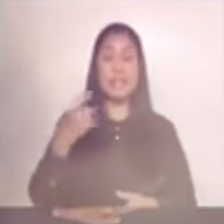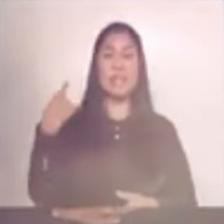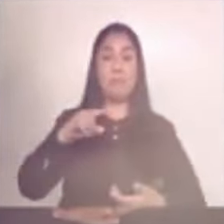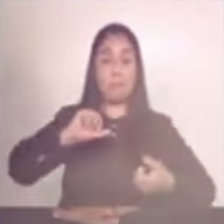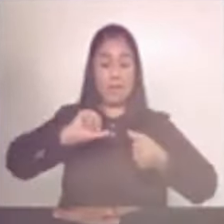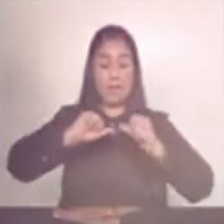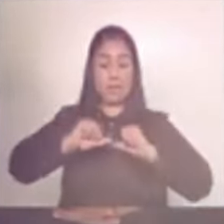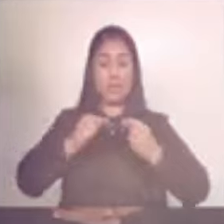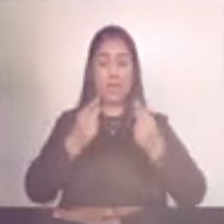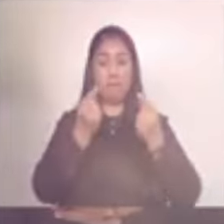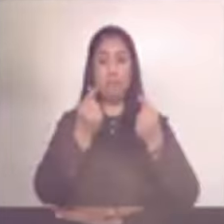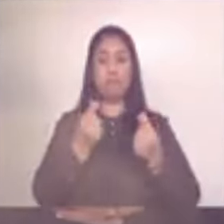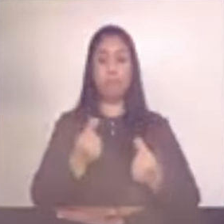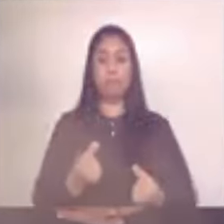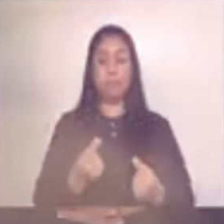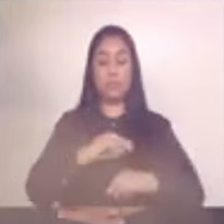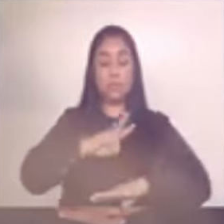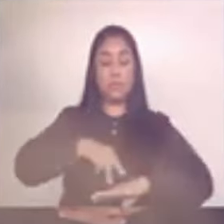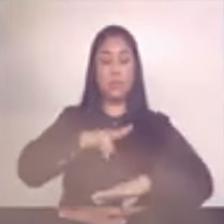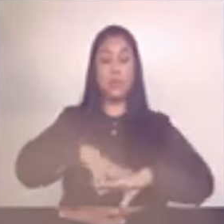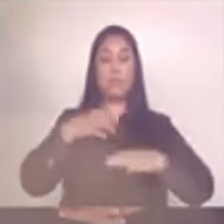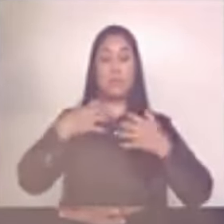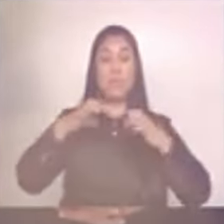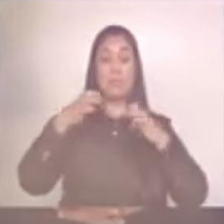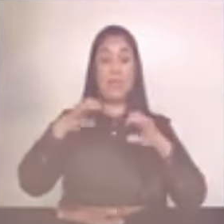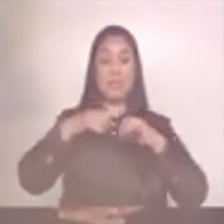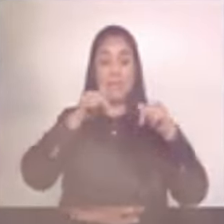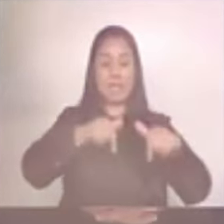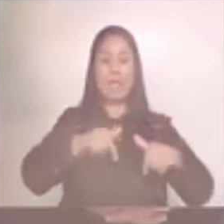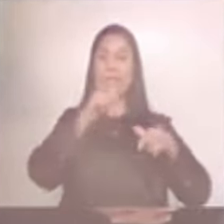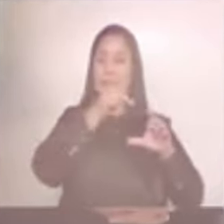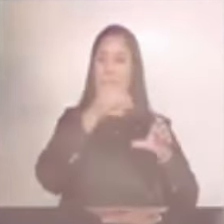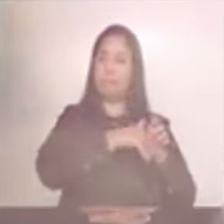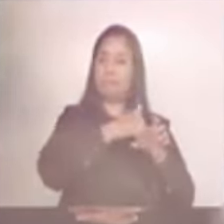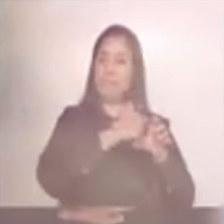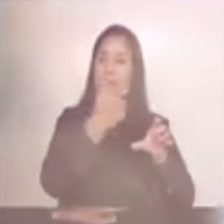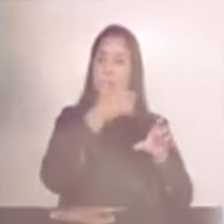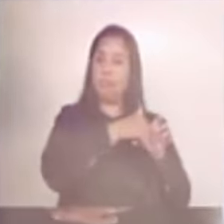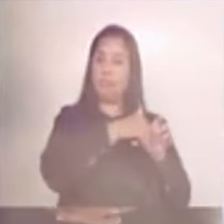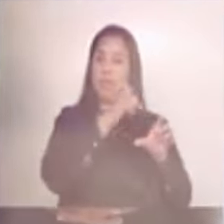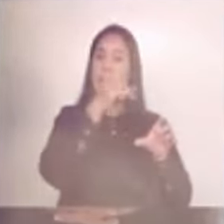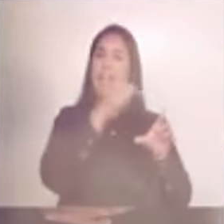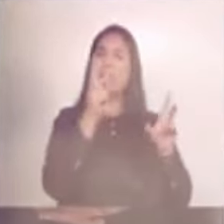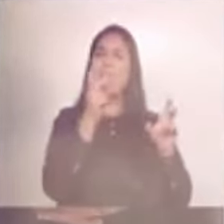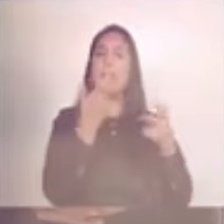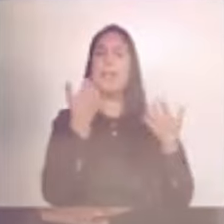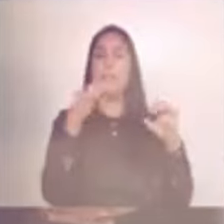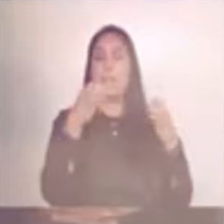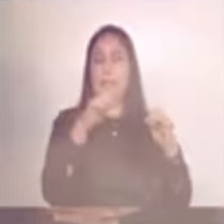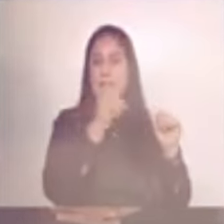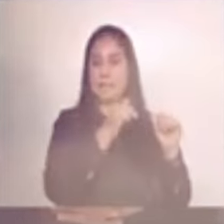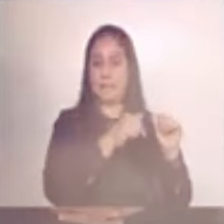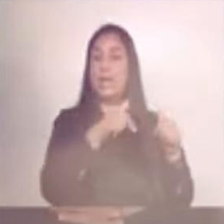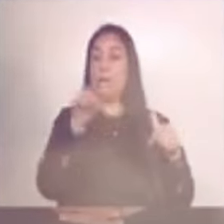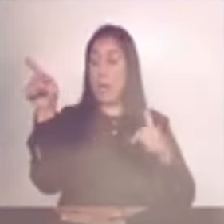al Fondo Nacional de Emergencia, que es el que se construyó precisamente para poder atender esas cuestiones. Entonces, por eso estamos en